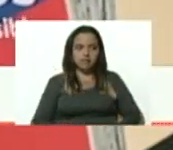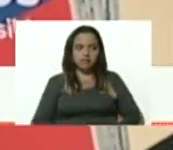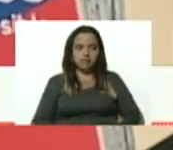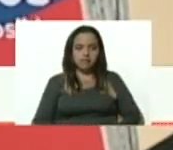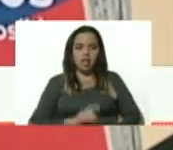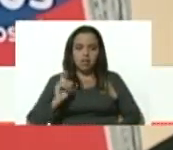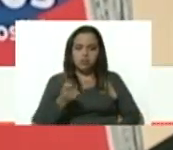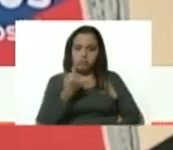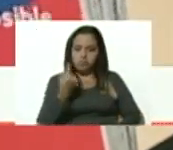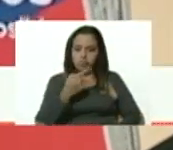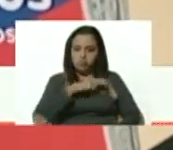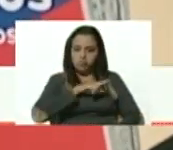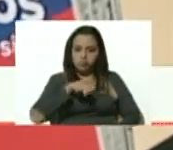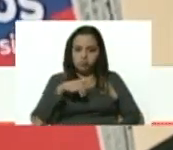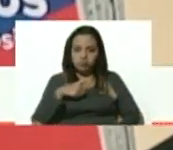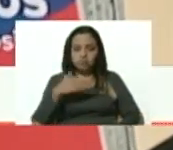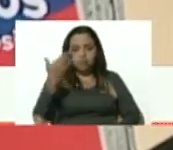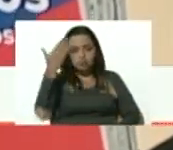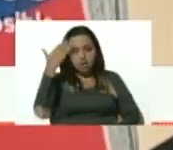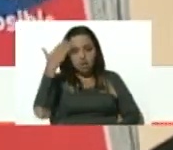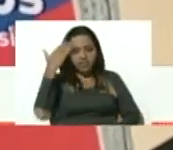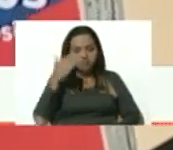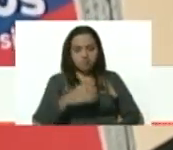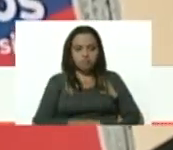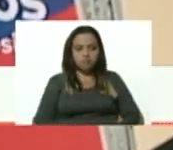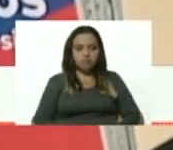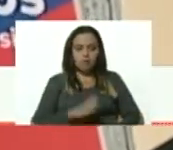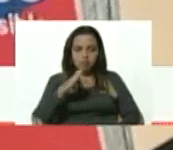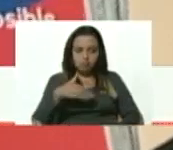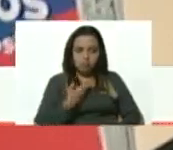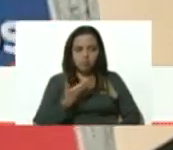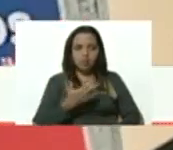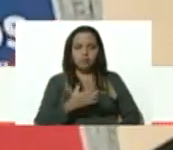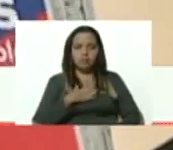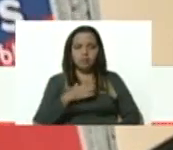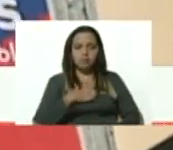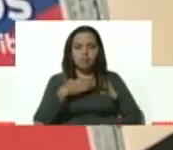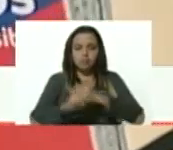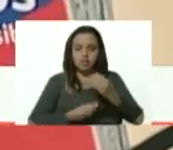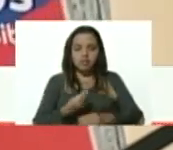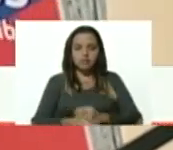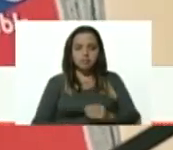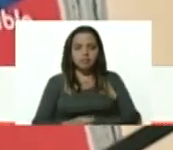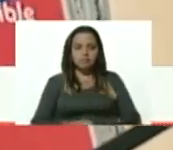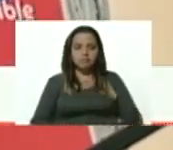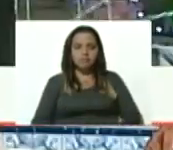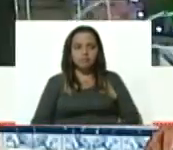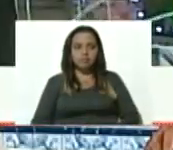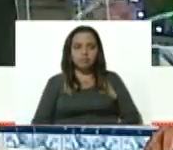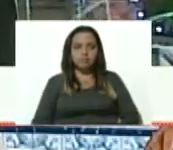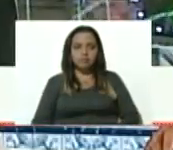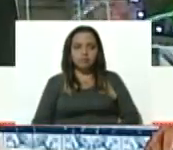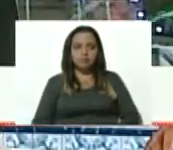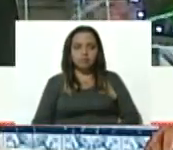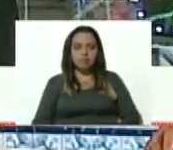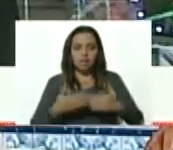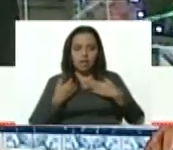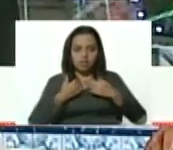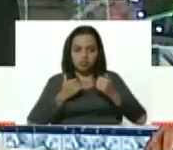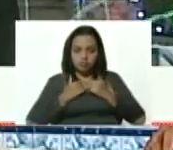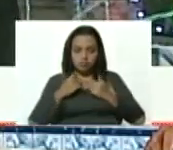Solo nosotros sabemos, podemos y lo hacemos. Aristóbulo, solo